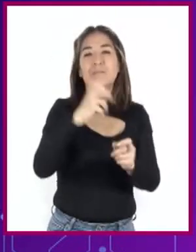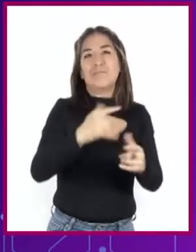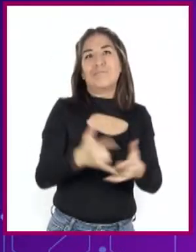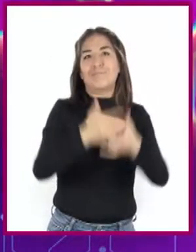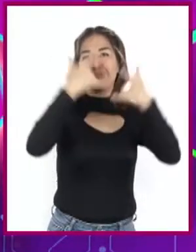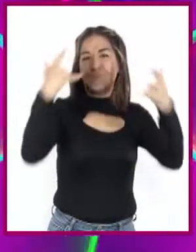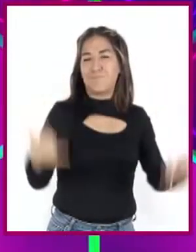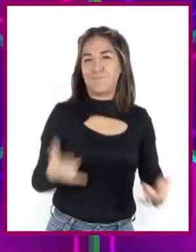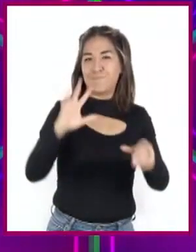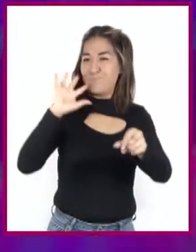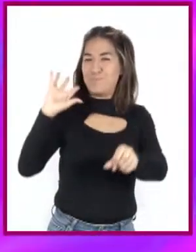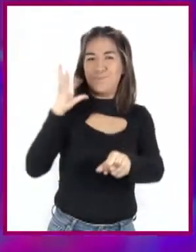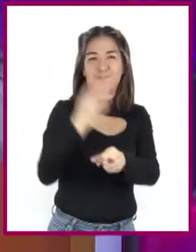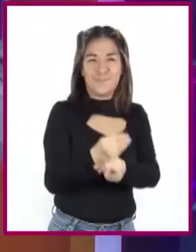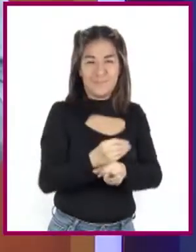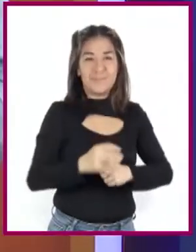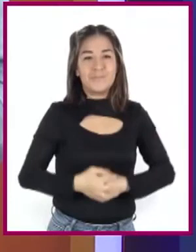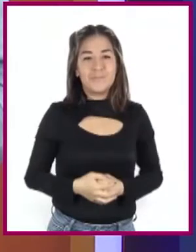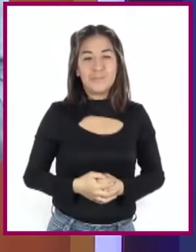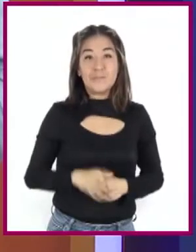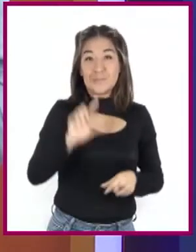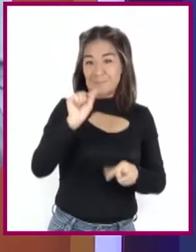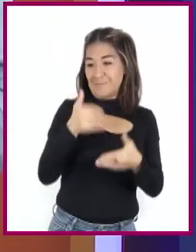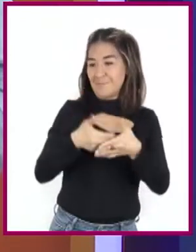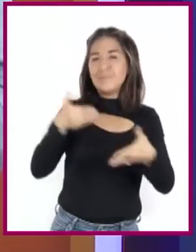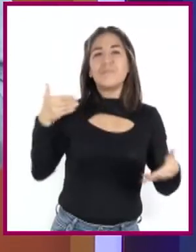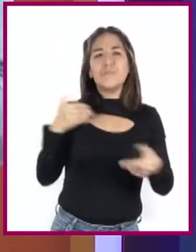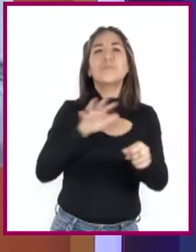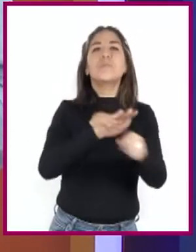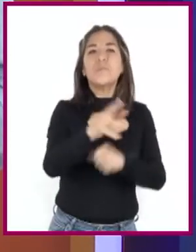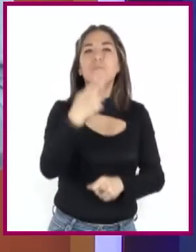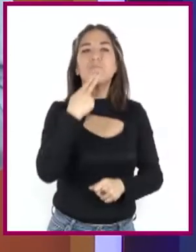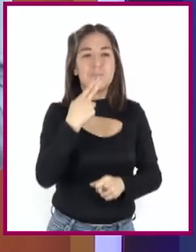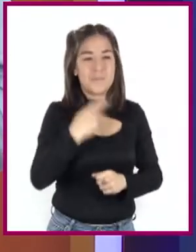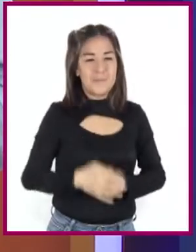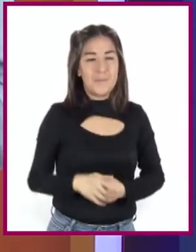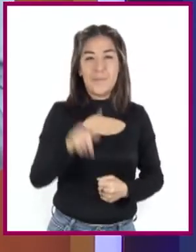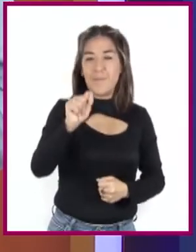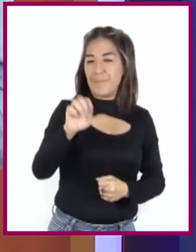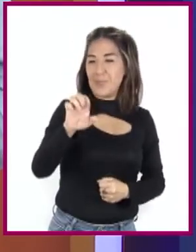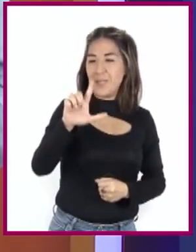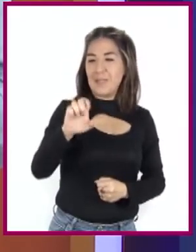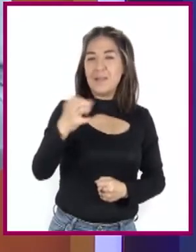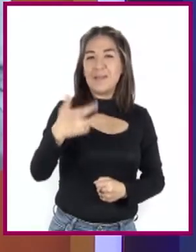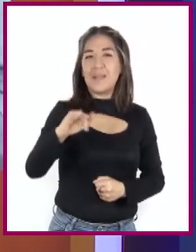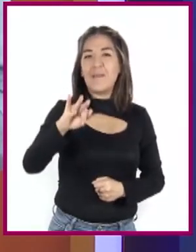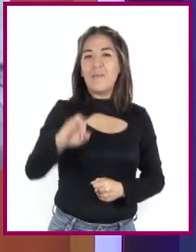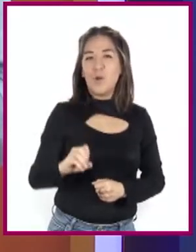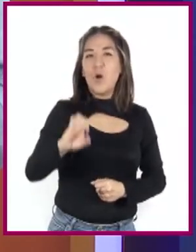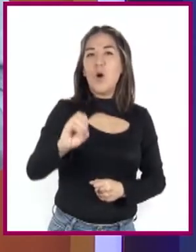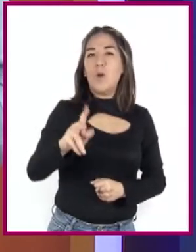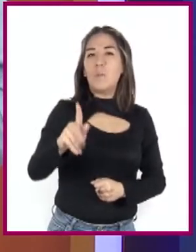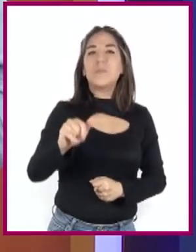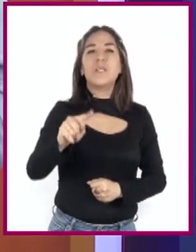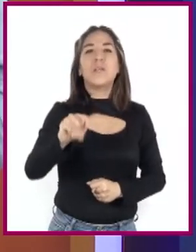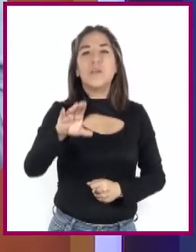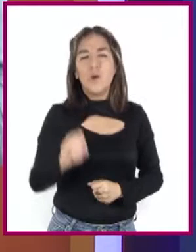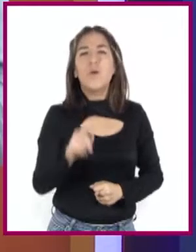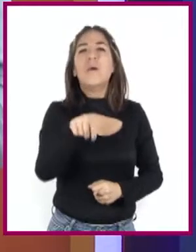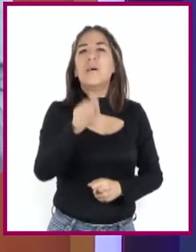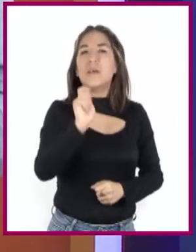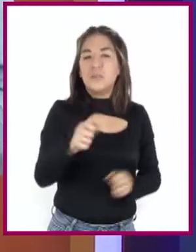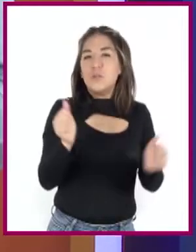historia. Más reciente es el uso de los telégrafos ópticos, considerado el primer sistema